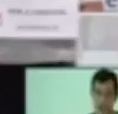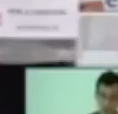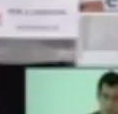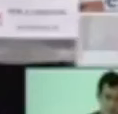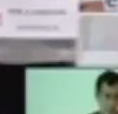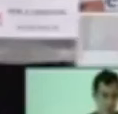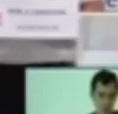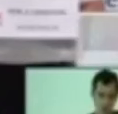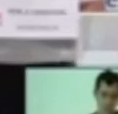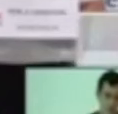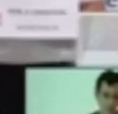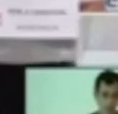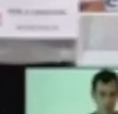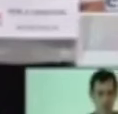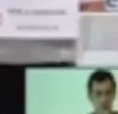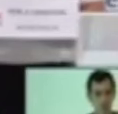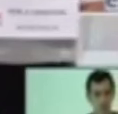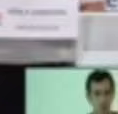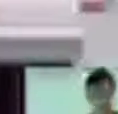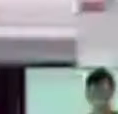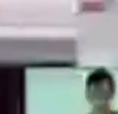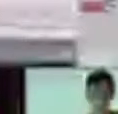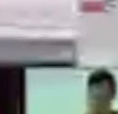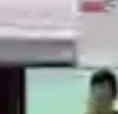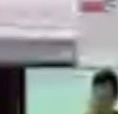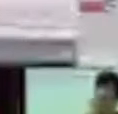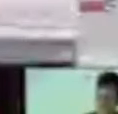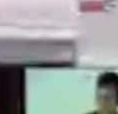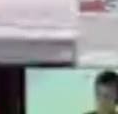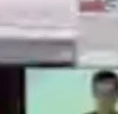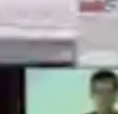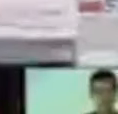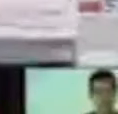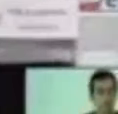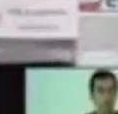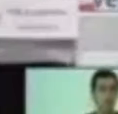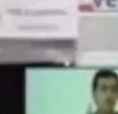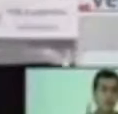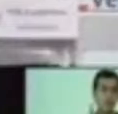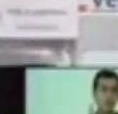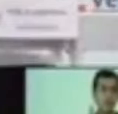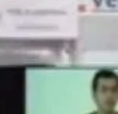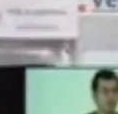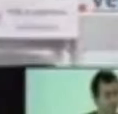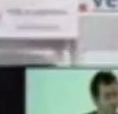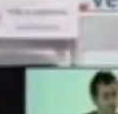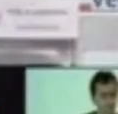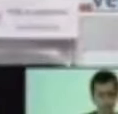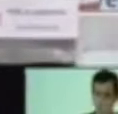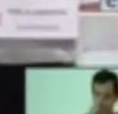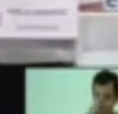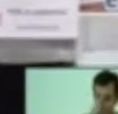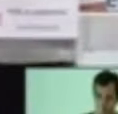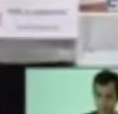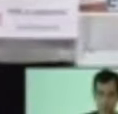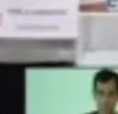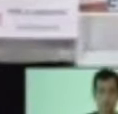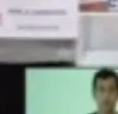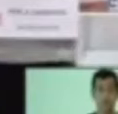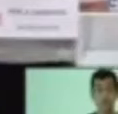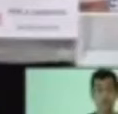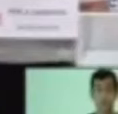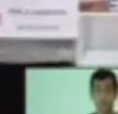calumniar, denigrar a los candidatos, partidos políticos, instituciones o a terceros. En caso de